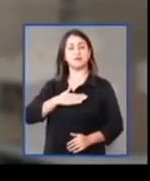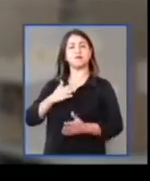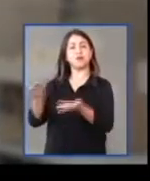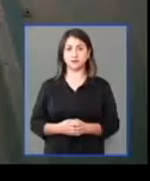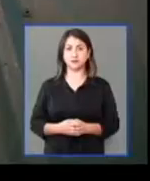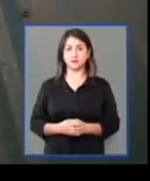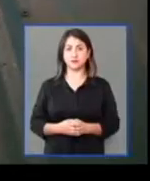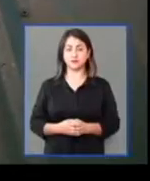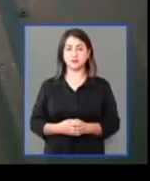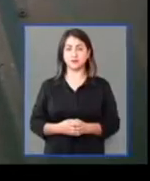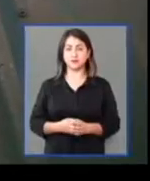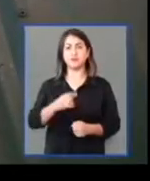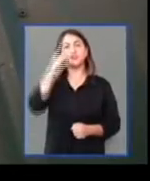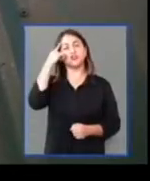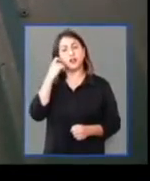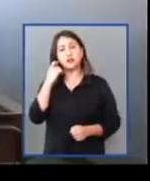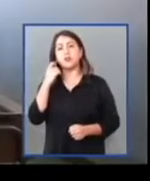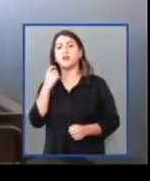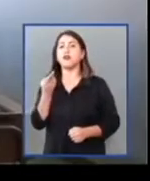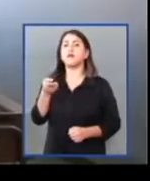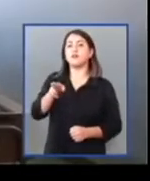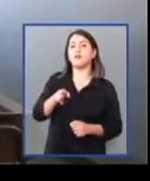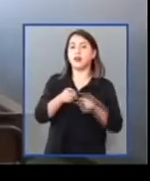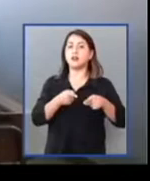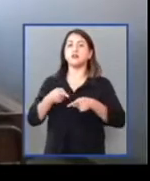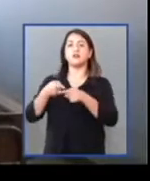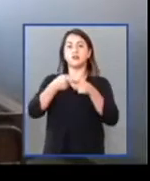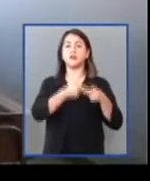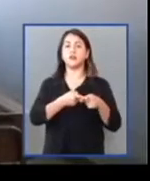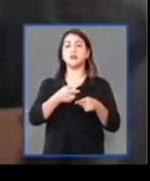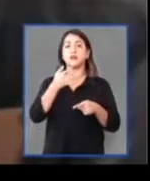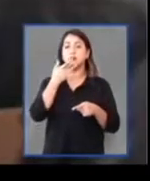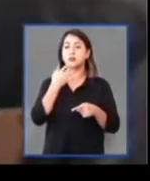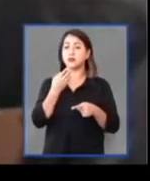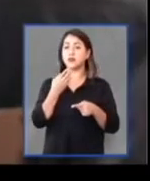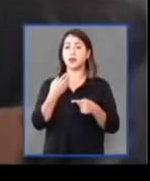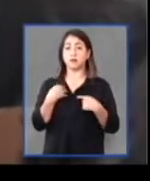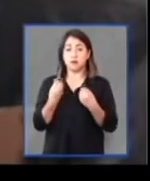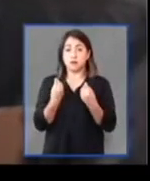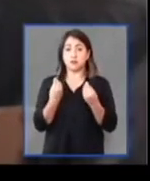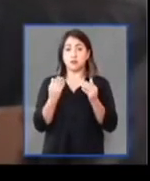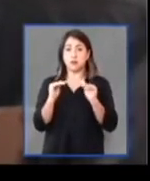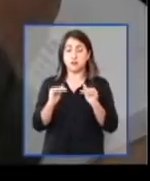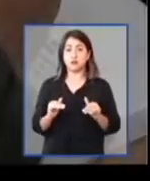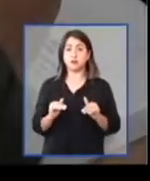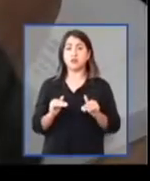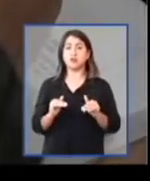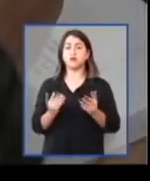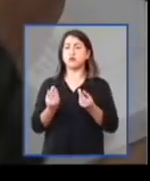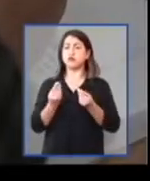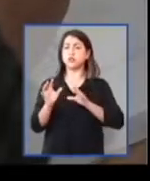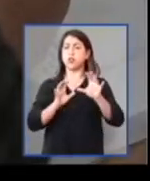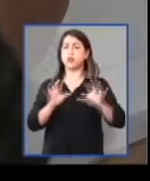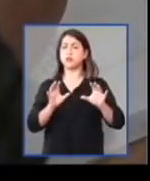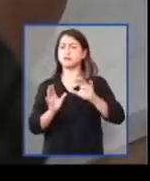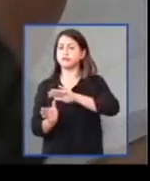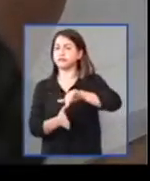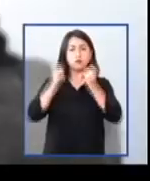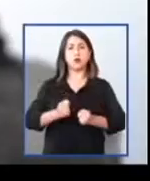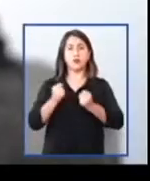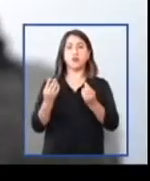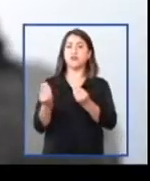cargo del organismo técnico de capacitación y escape a los 15 internos seleccionados para posteriormente